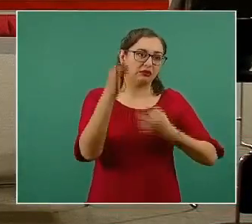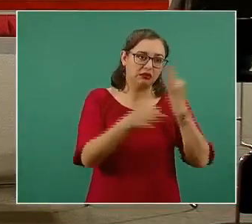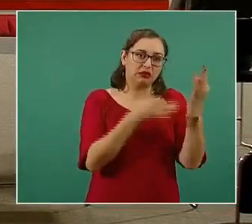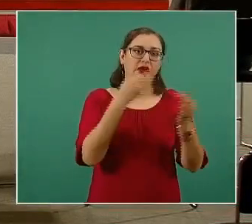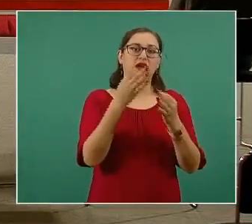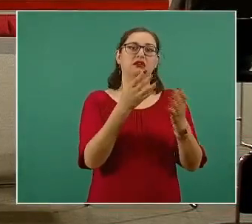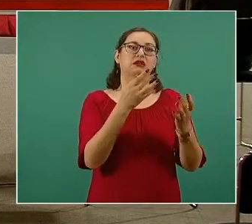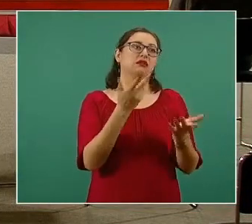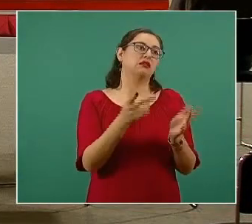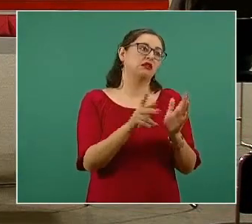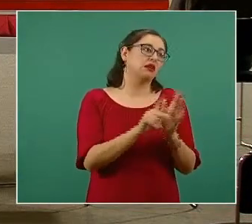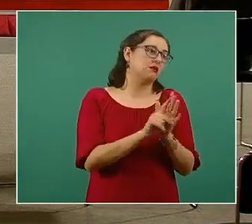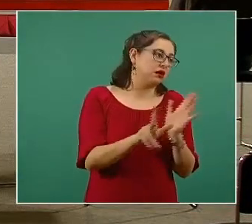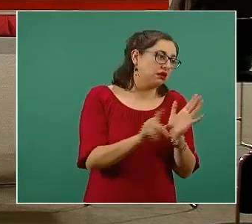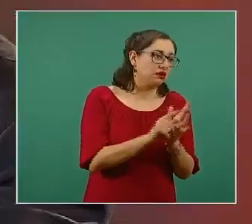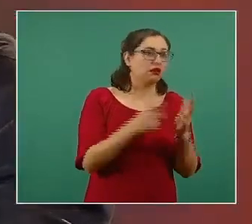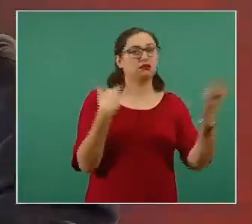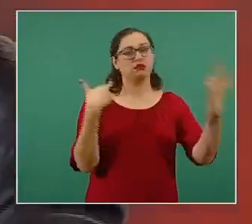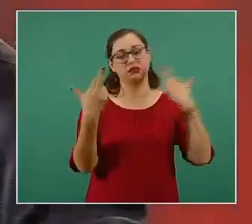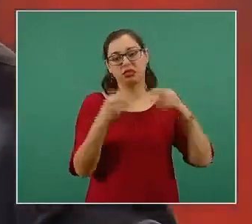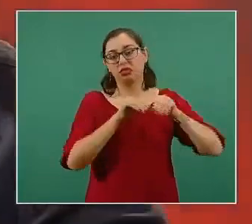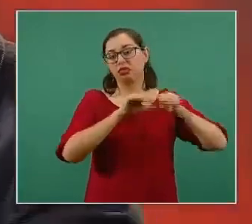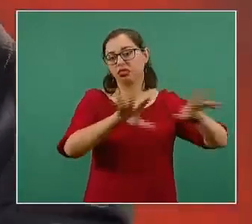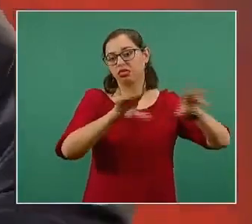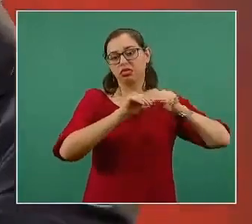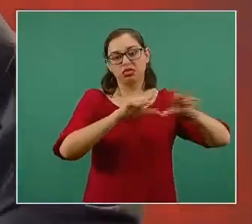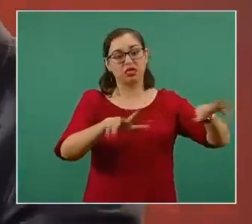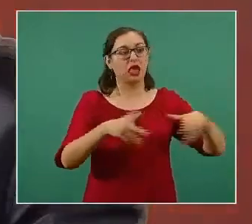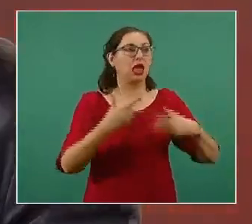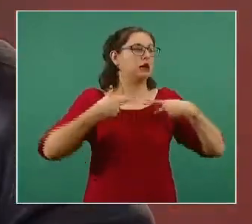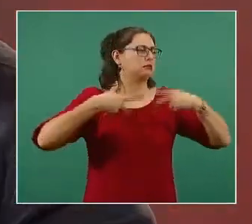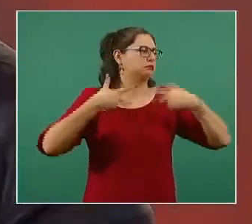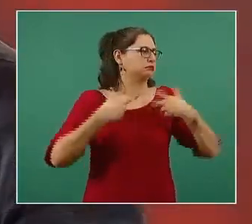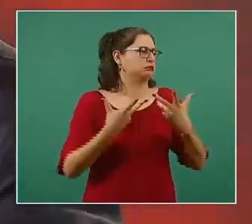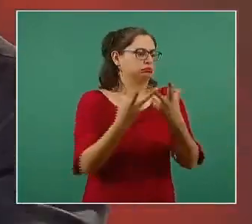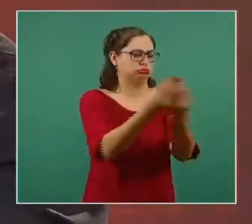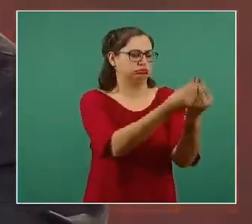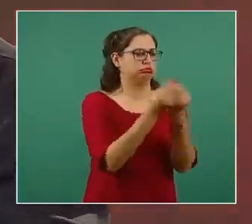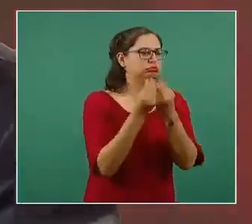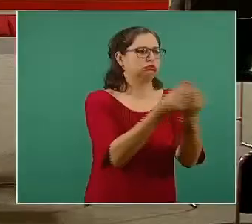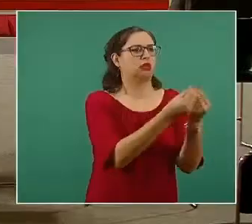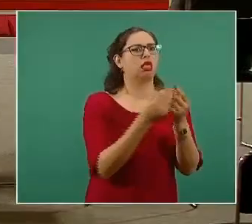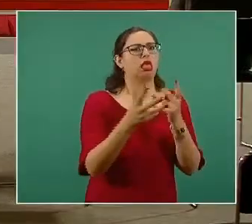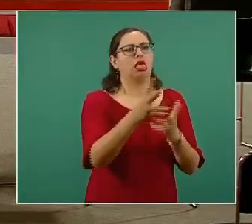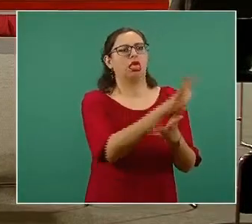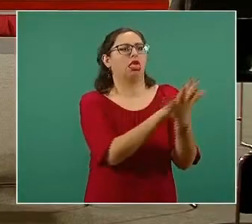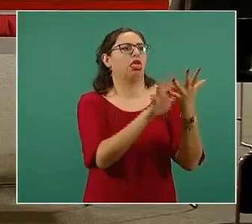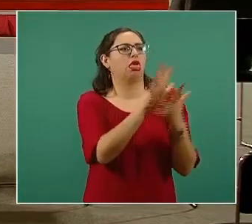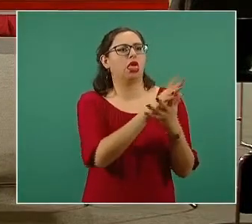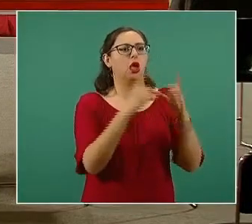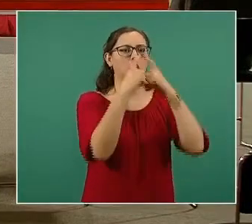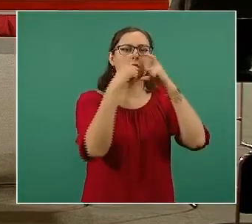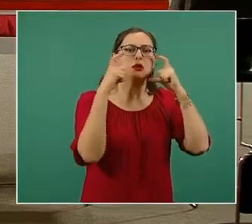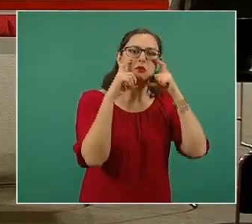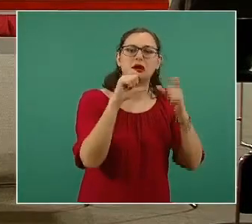ven muchedumbres, personas que están pegadas unas a otras o que no usan el cubrebocas o que salen.